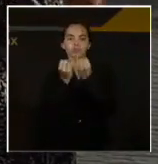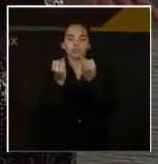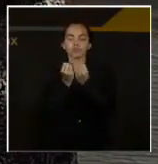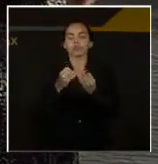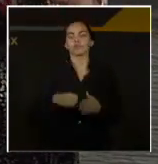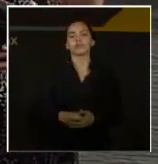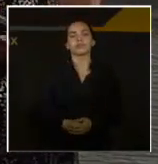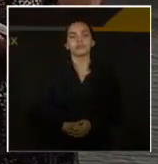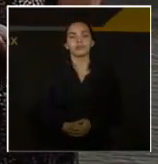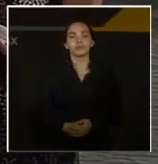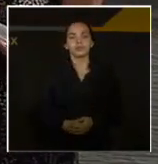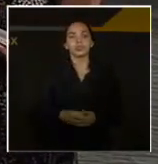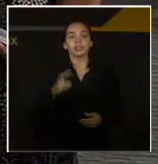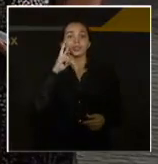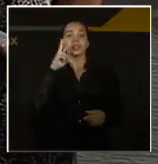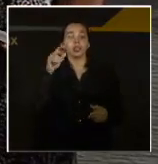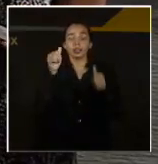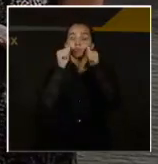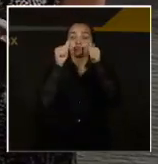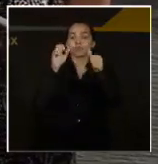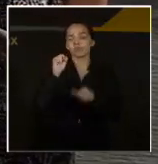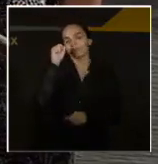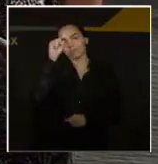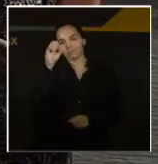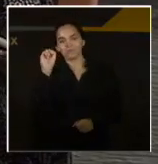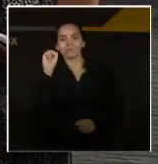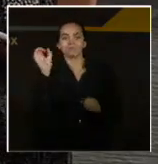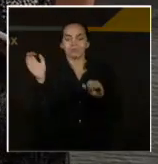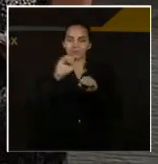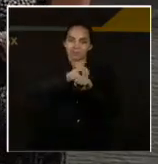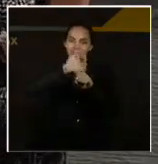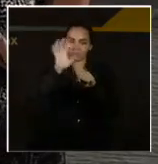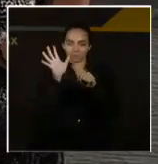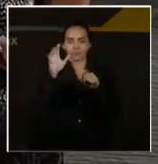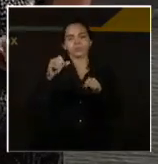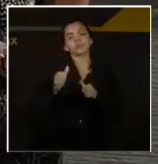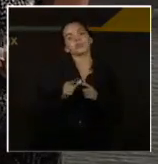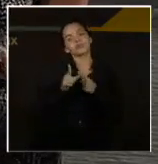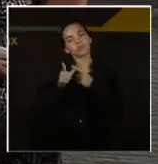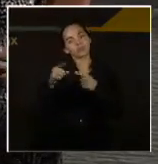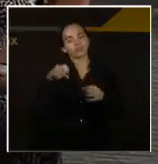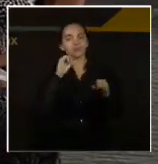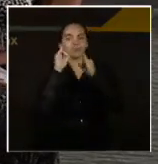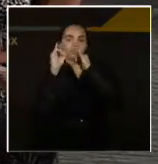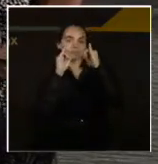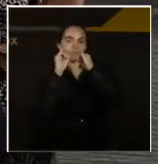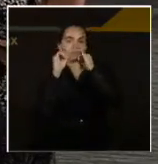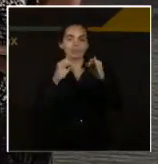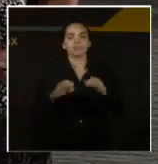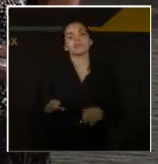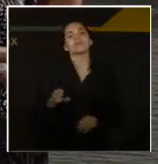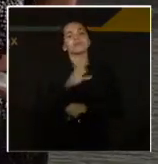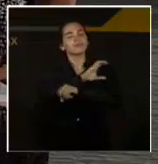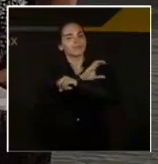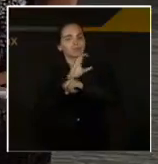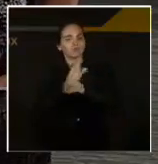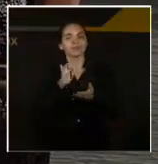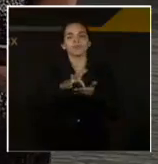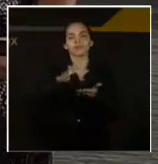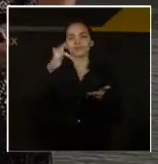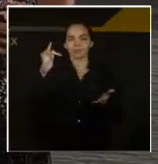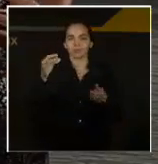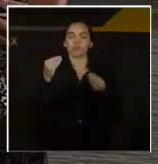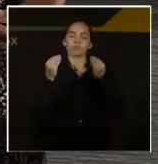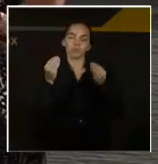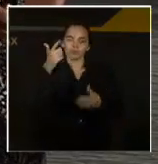es que pues estaremos pendientes la próxima semana para continuar con estos debates ciudadanos. Así es, gracias, muchísimas gracias. Buenas noches. Muy